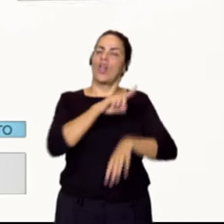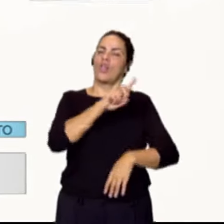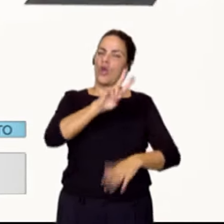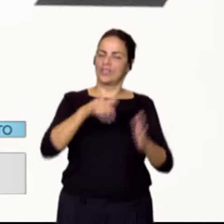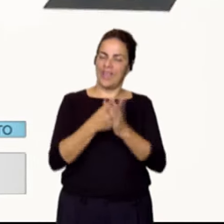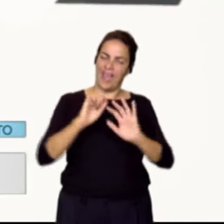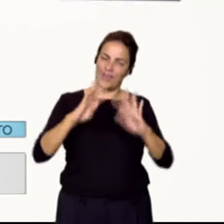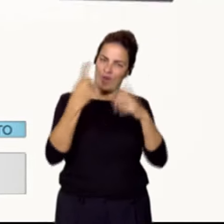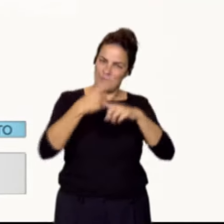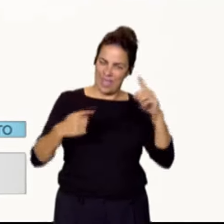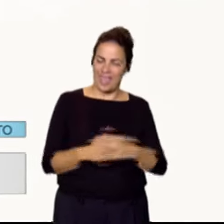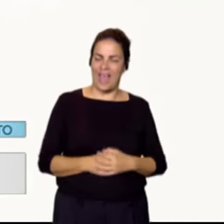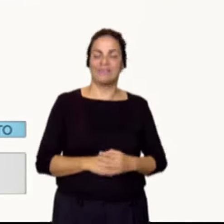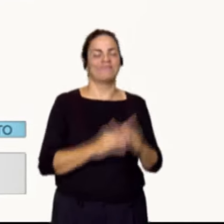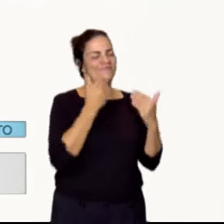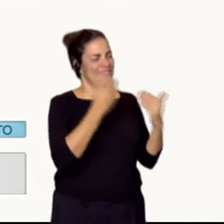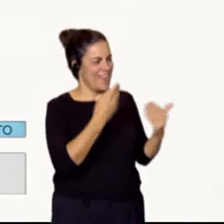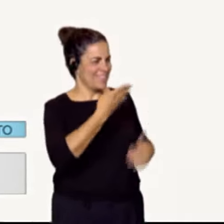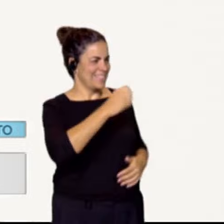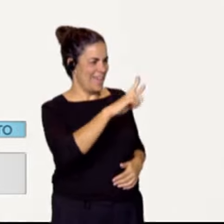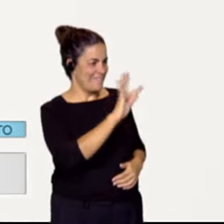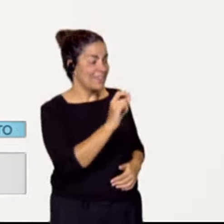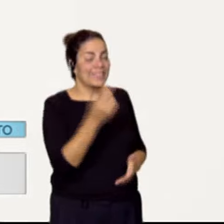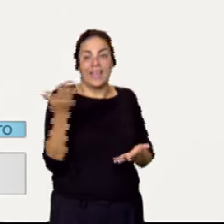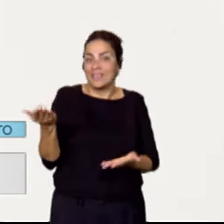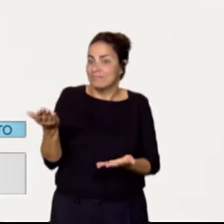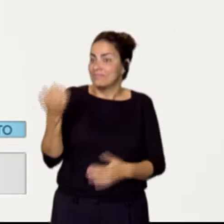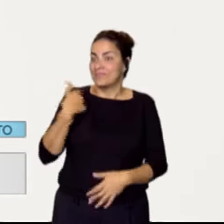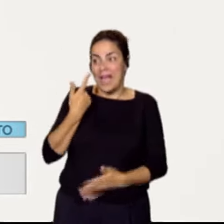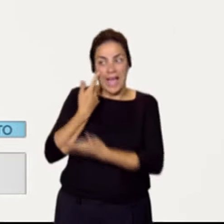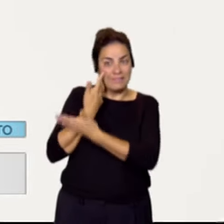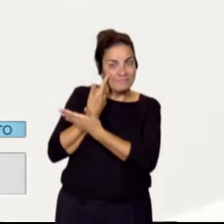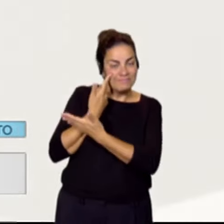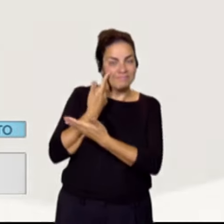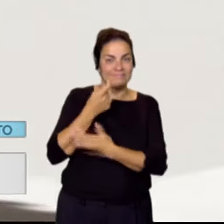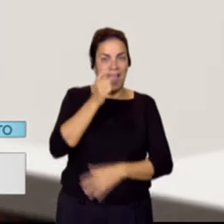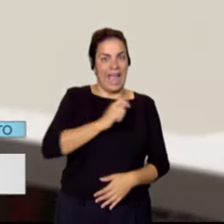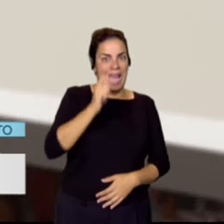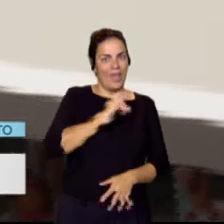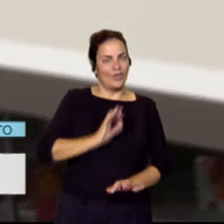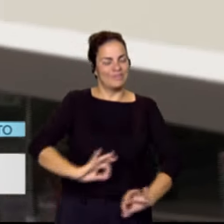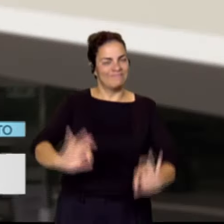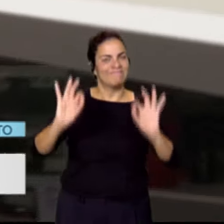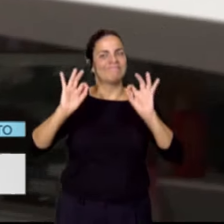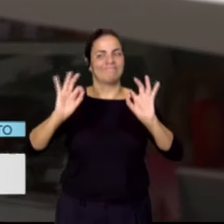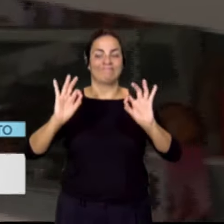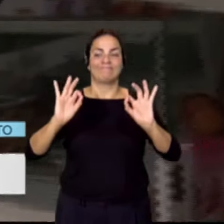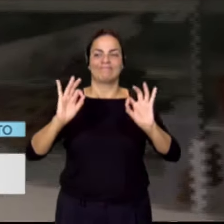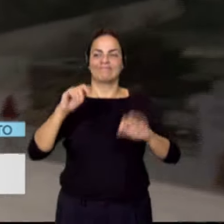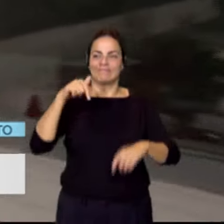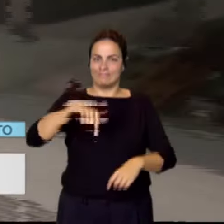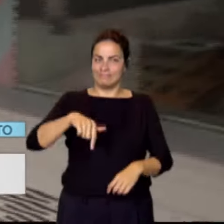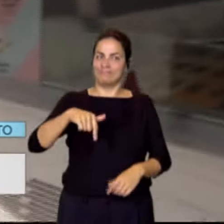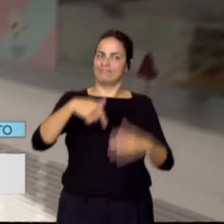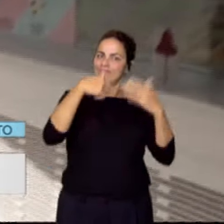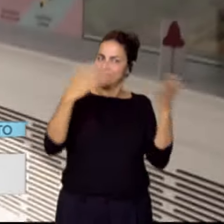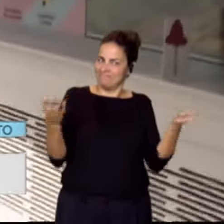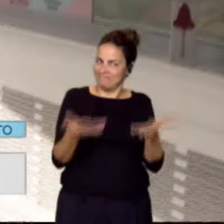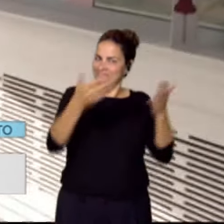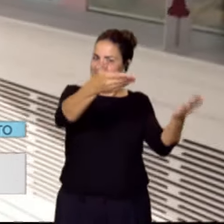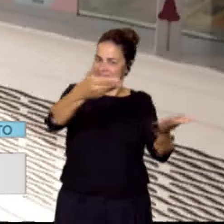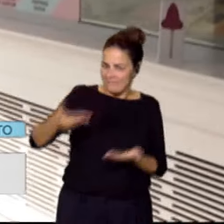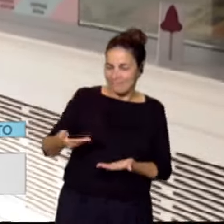muchísimas gracias Berta Pues Antonio ya han visto todos esos helados tan especiales desde aquí les hacemos una invitación para que